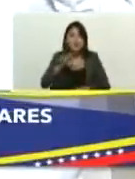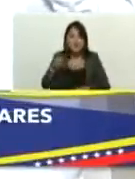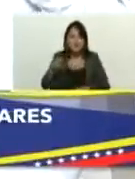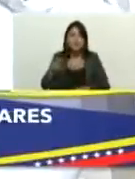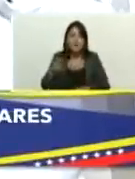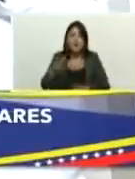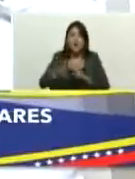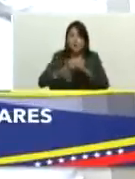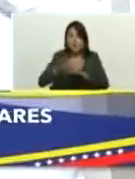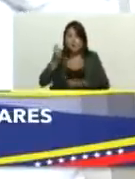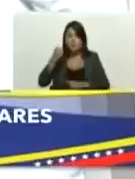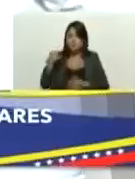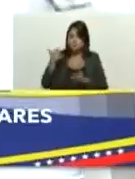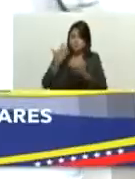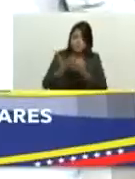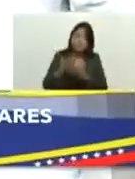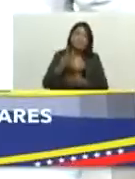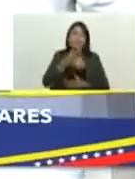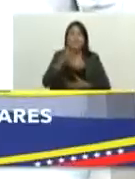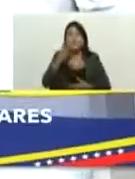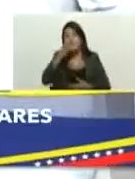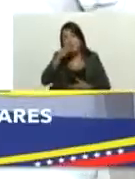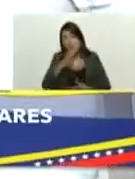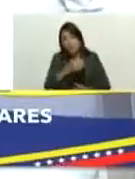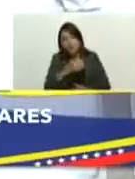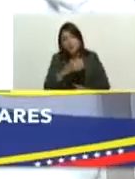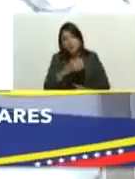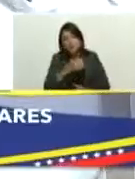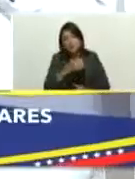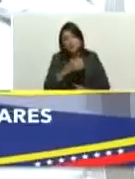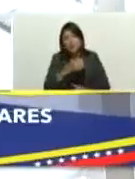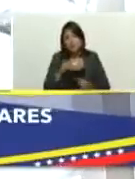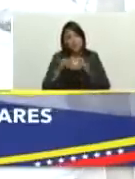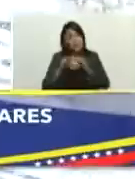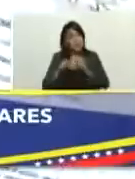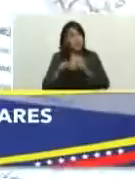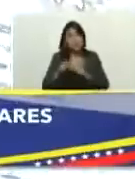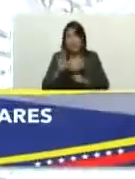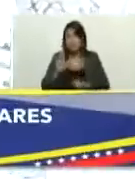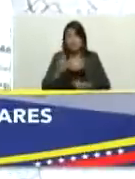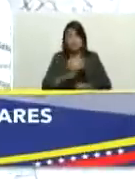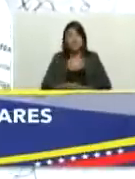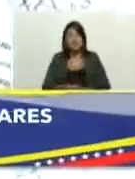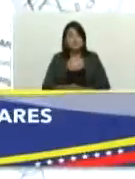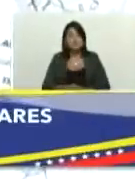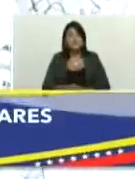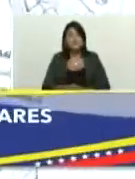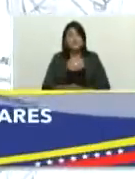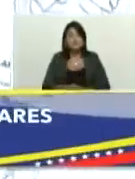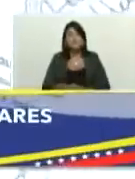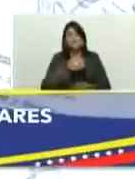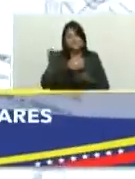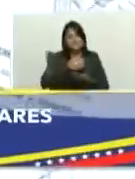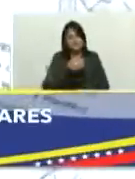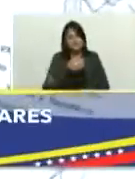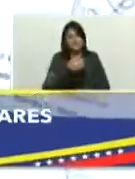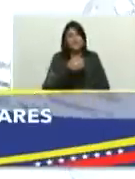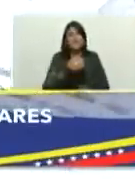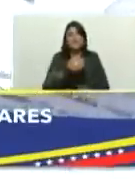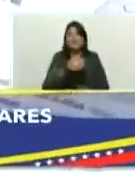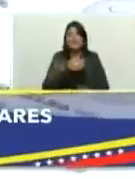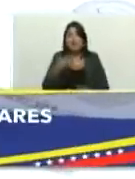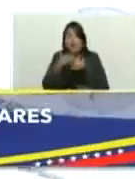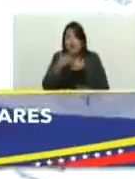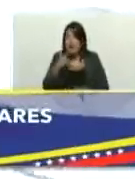hoy 24 años y que vamos a seguir construyendo patria junto al pueblo. Amiga Isabel, yo quisiera que tú